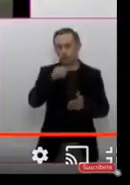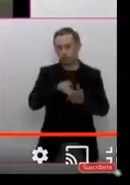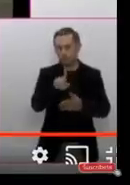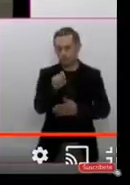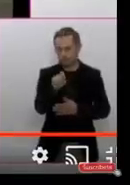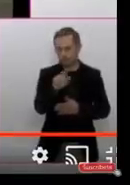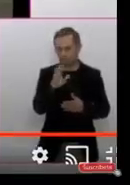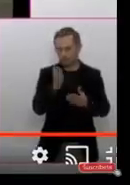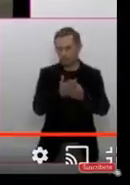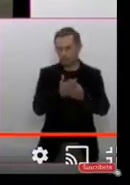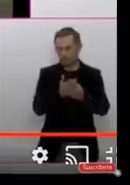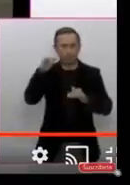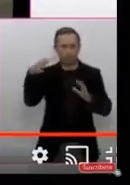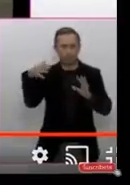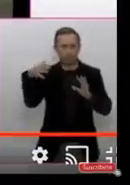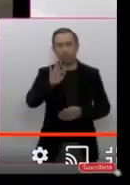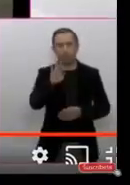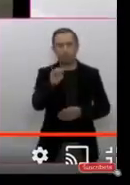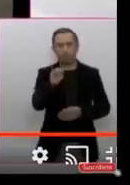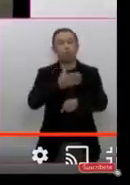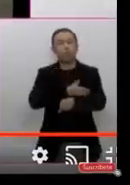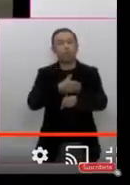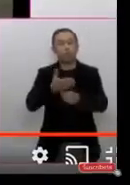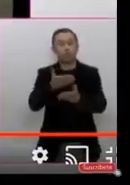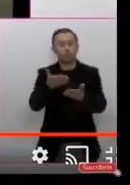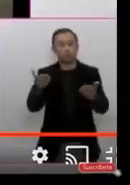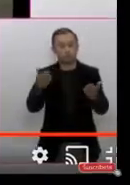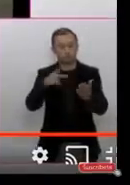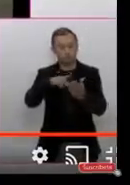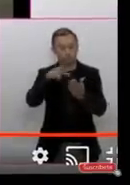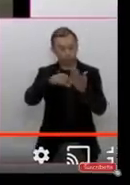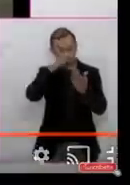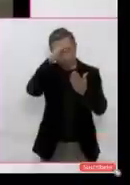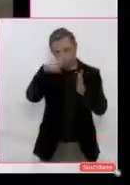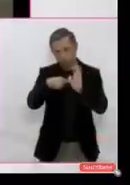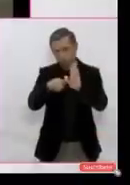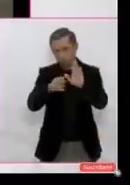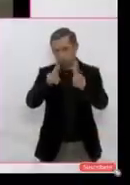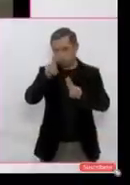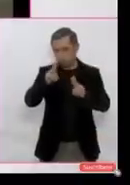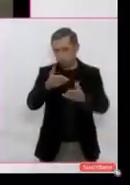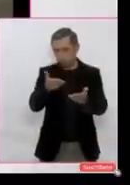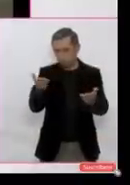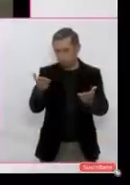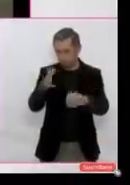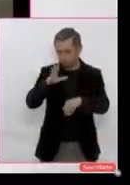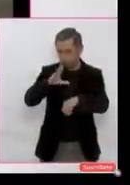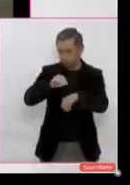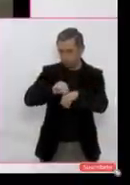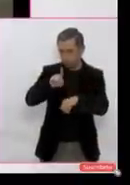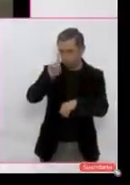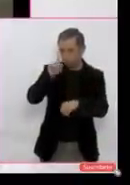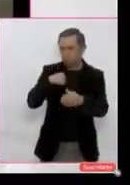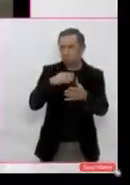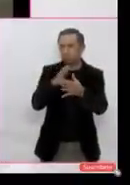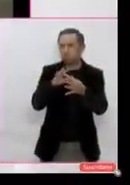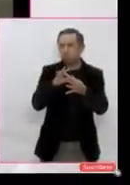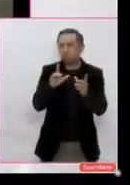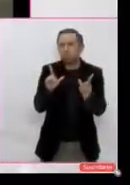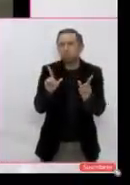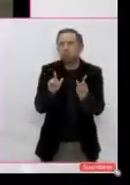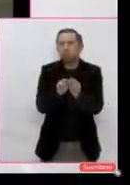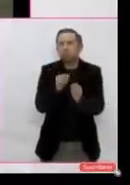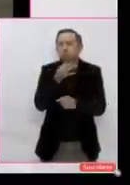con las modificaciones milton de acuerdo me permiten una intervención breve y telegráfica